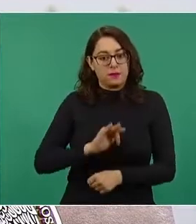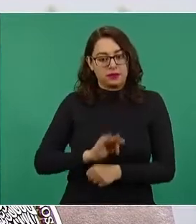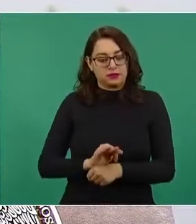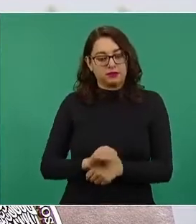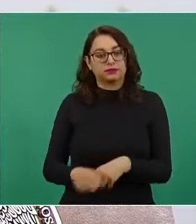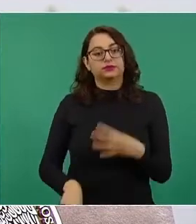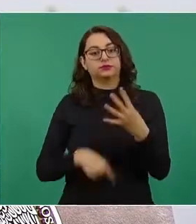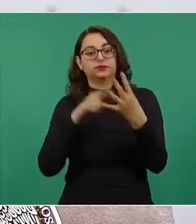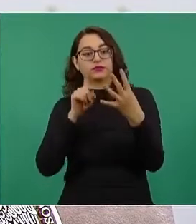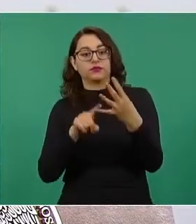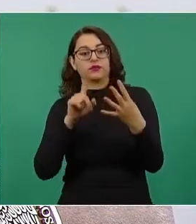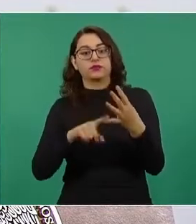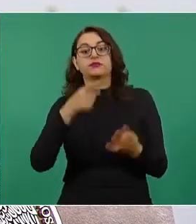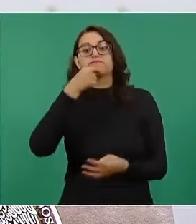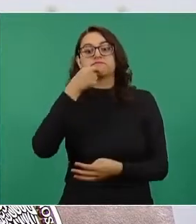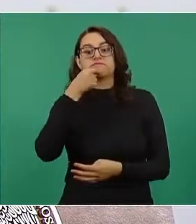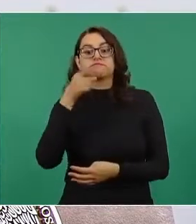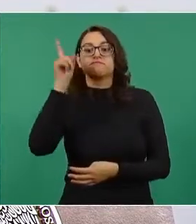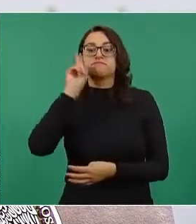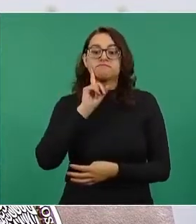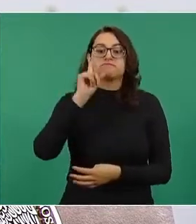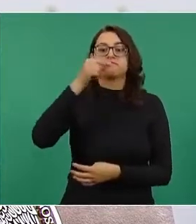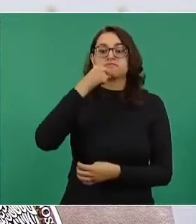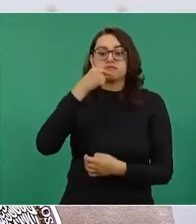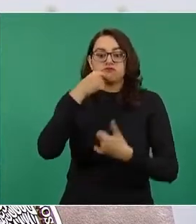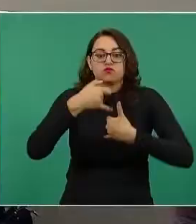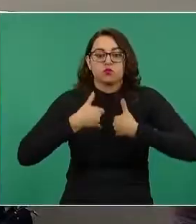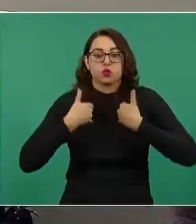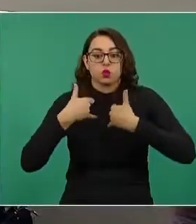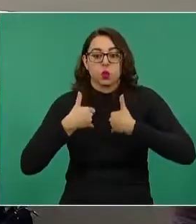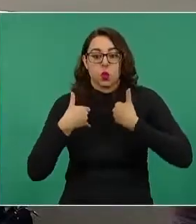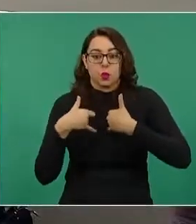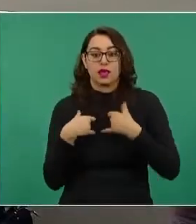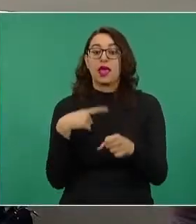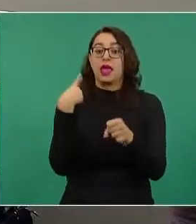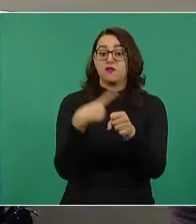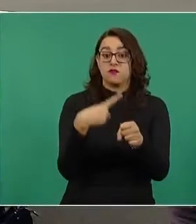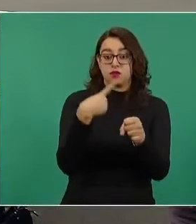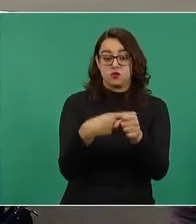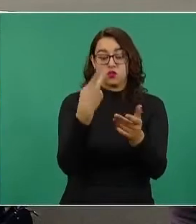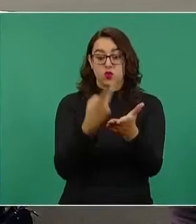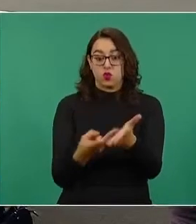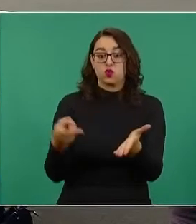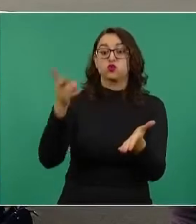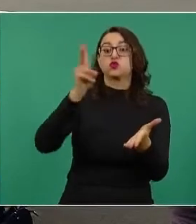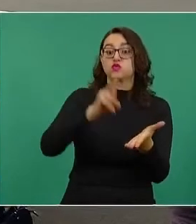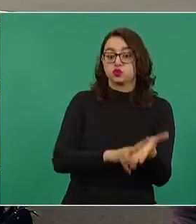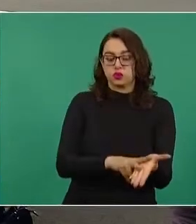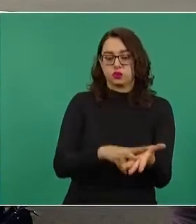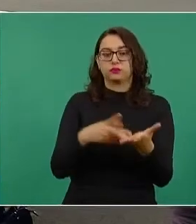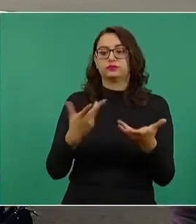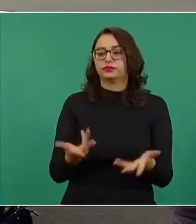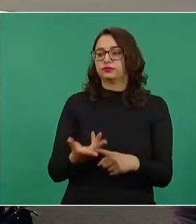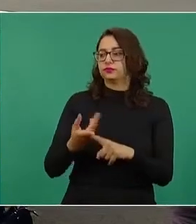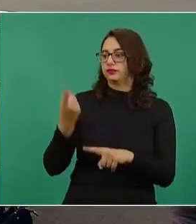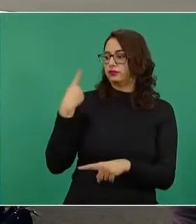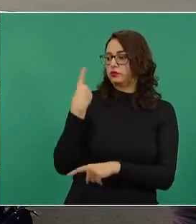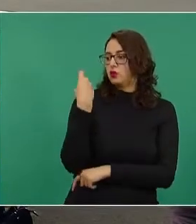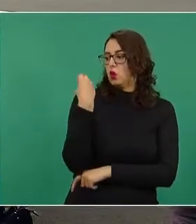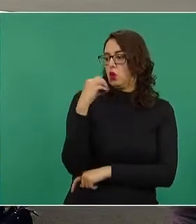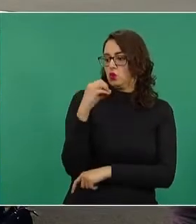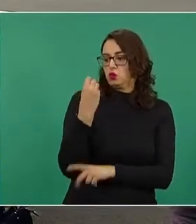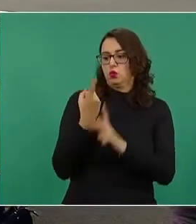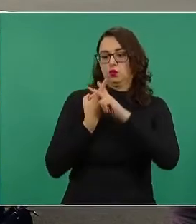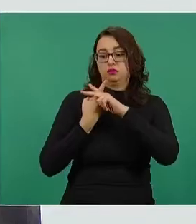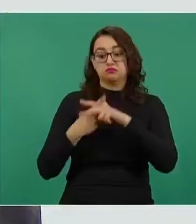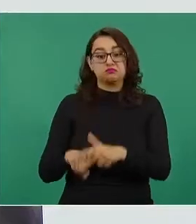niñas y niños y adolescentes con comorbilidades, que iniciamos la vacunación desde la primera semana de octubre. Hemos